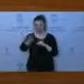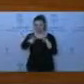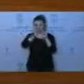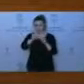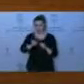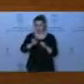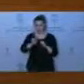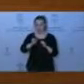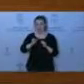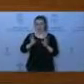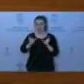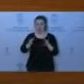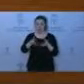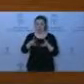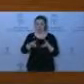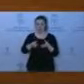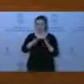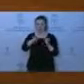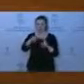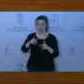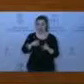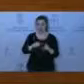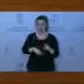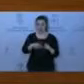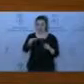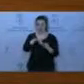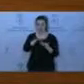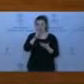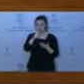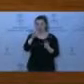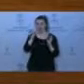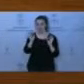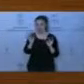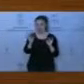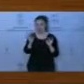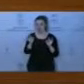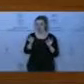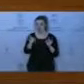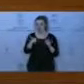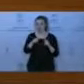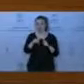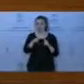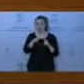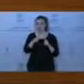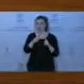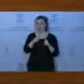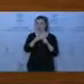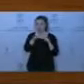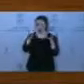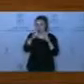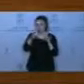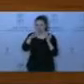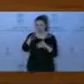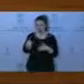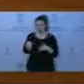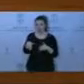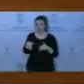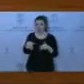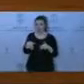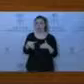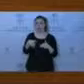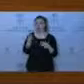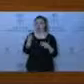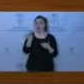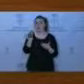Cuenta General 2014, dice, y leo literalmente, esta tendencia alcista de los 6 últimos ejercicios puede comprometer a futuro